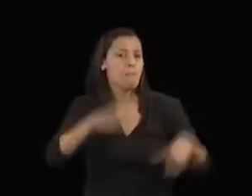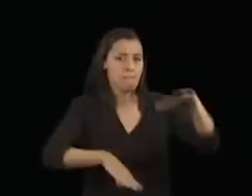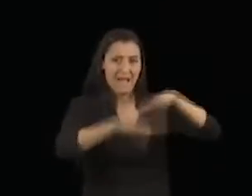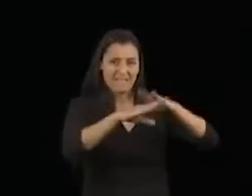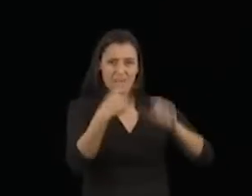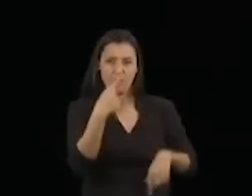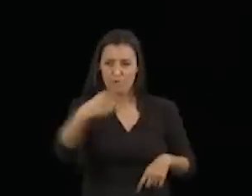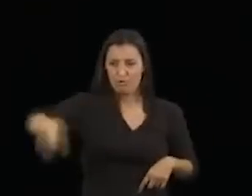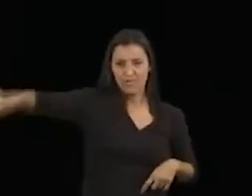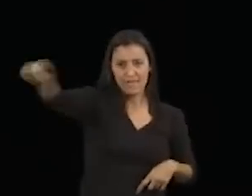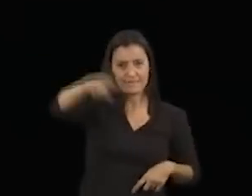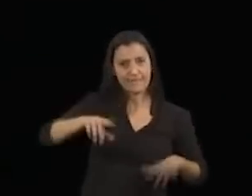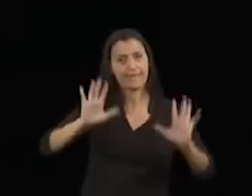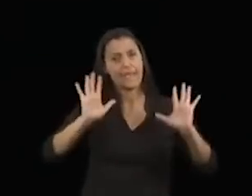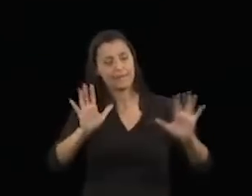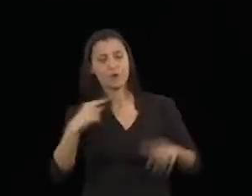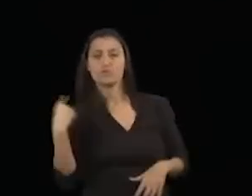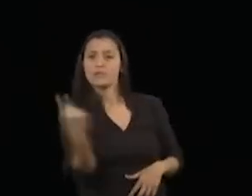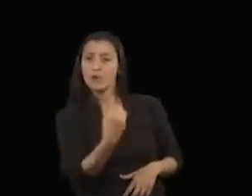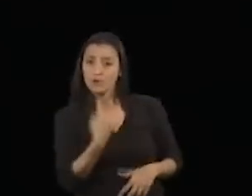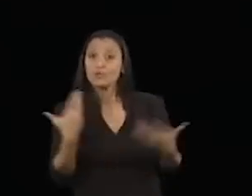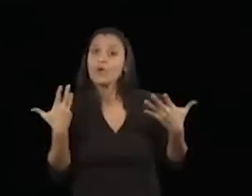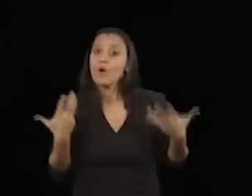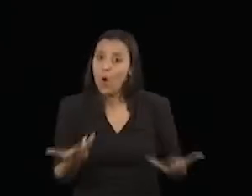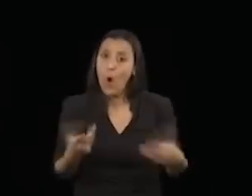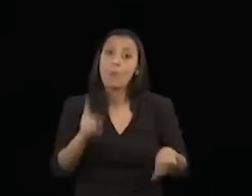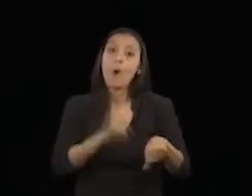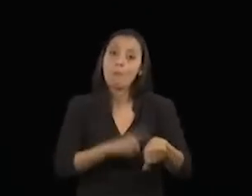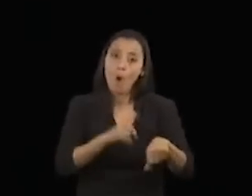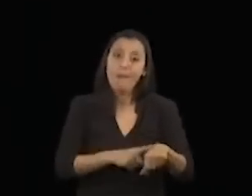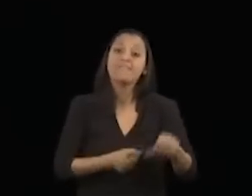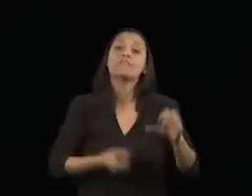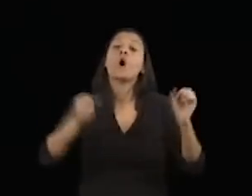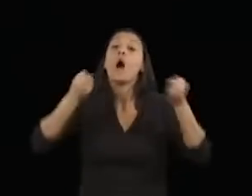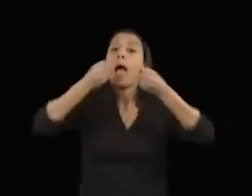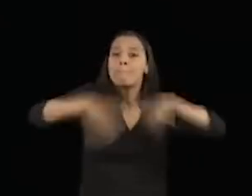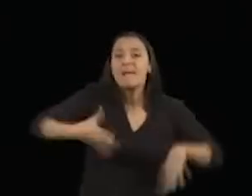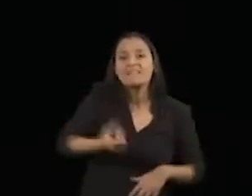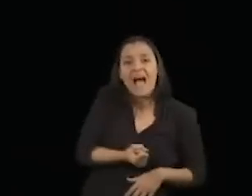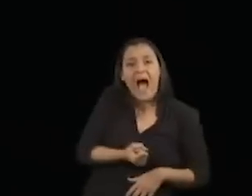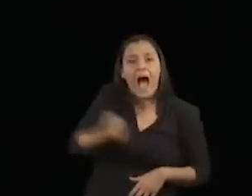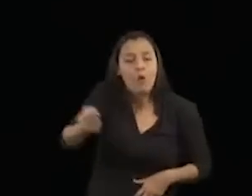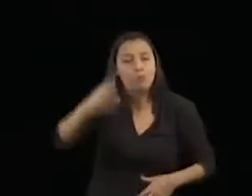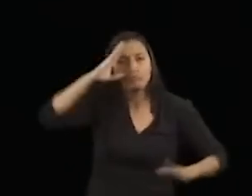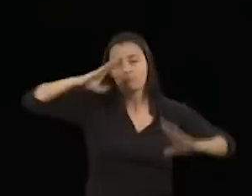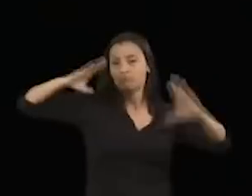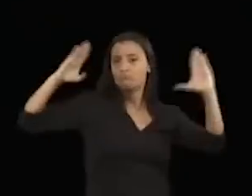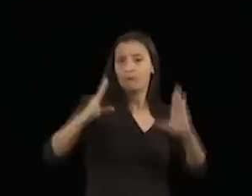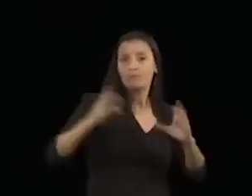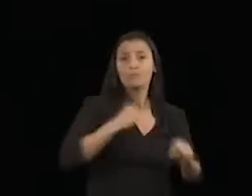entonces, claro, cuando arrancó la fase del ajuste y terminaron, digamos,